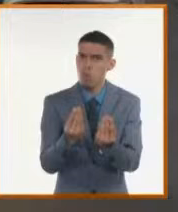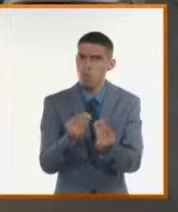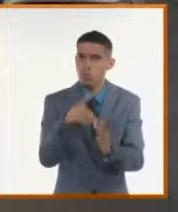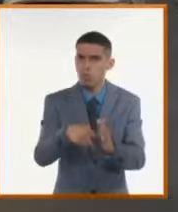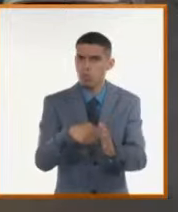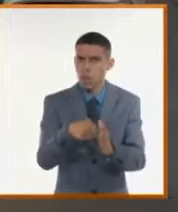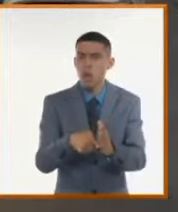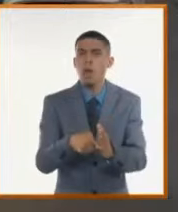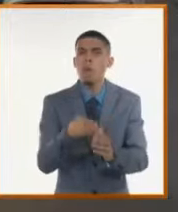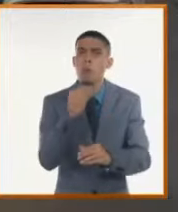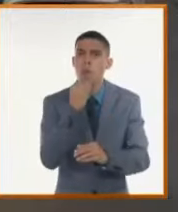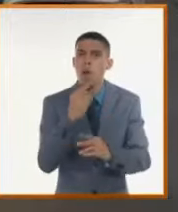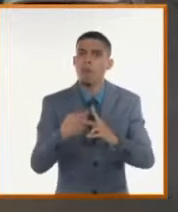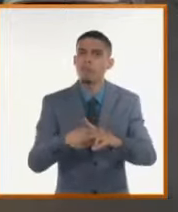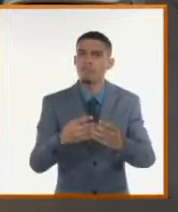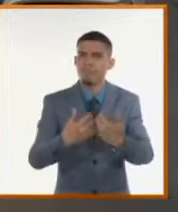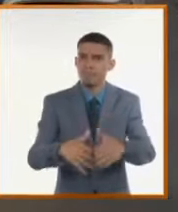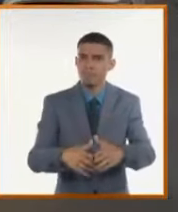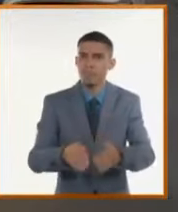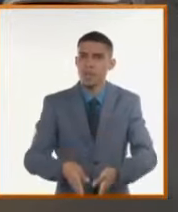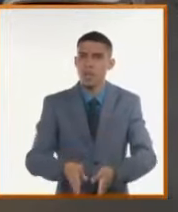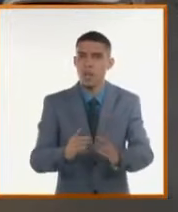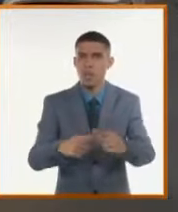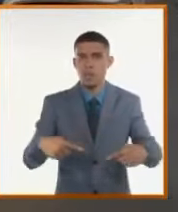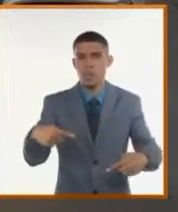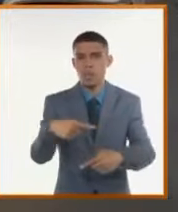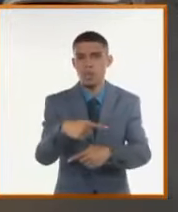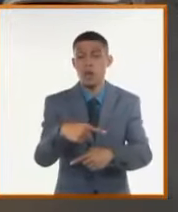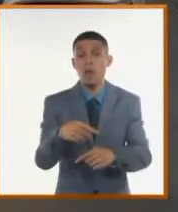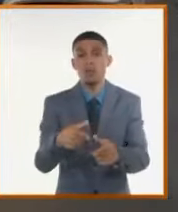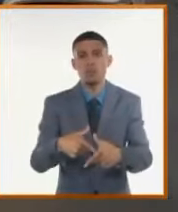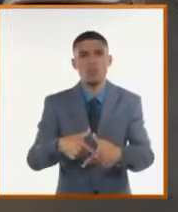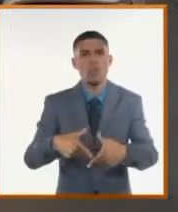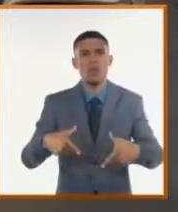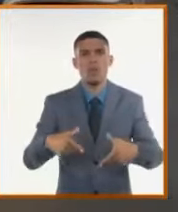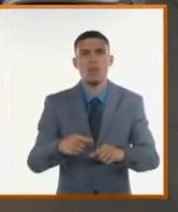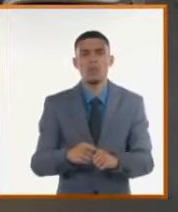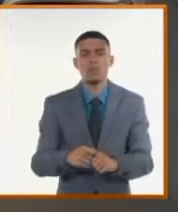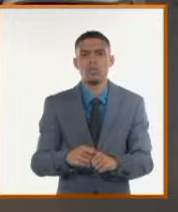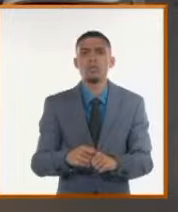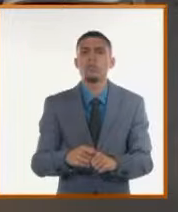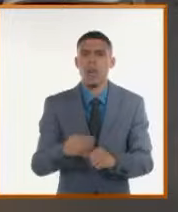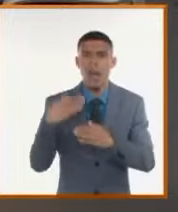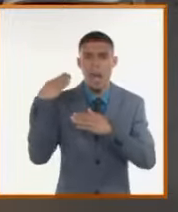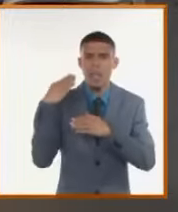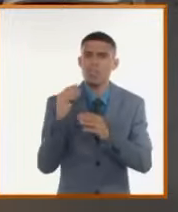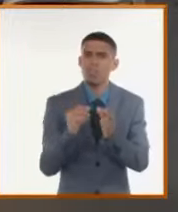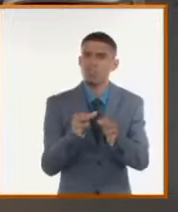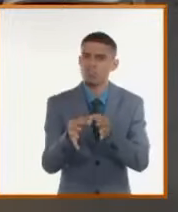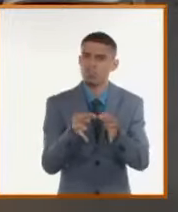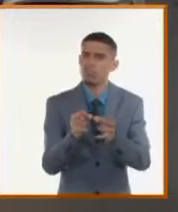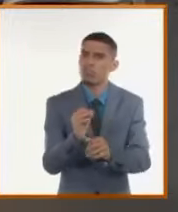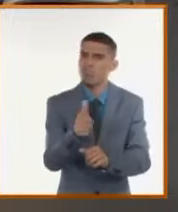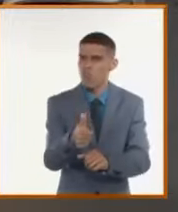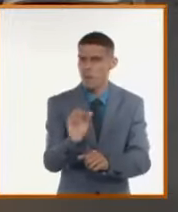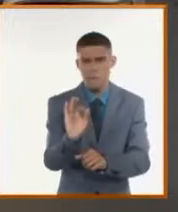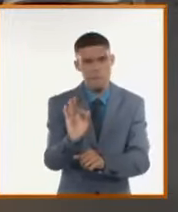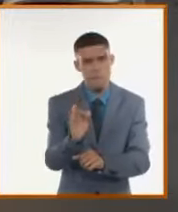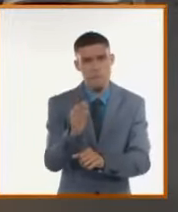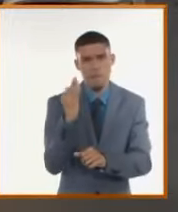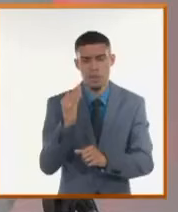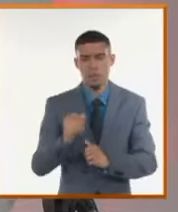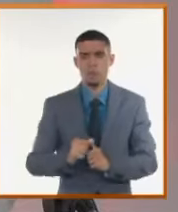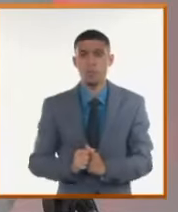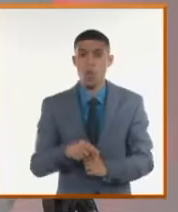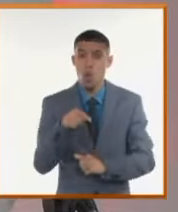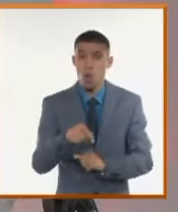de de que tenía de la línea central era muy superior era suficiente para para hacer para hacer más transportación y más servicio es